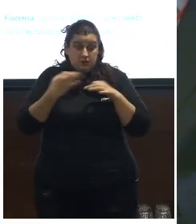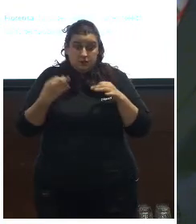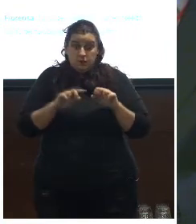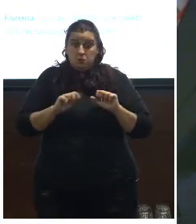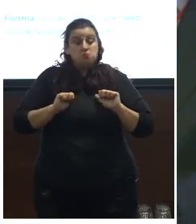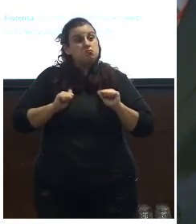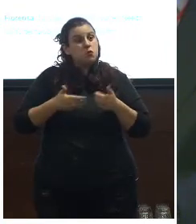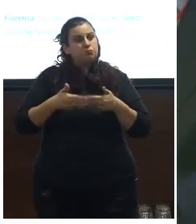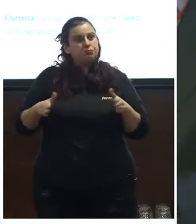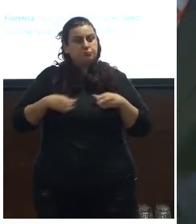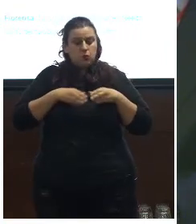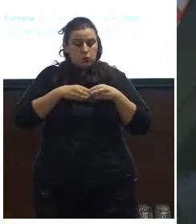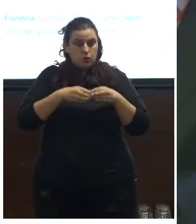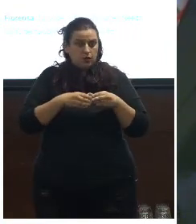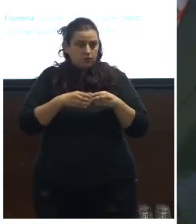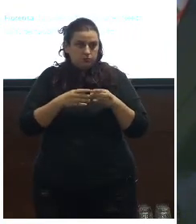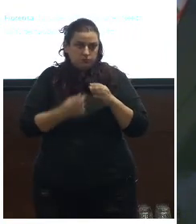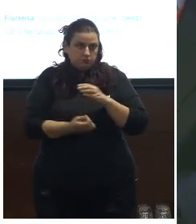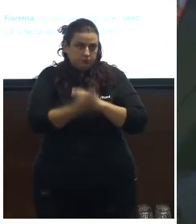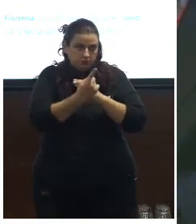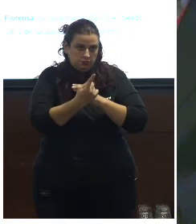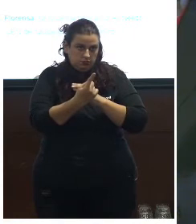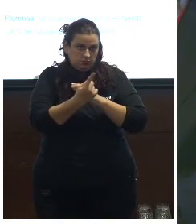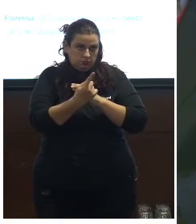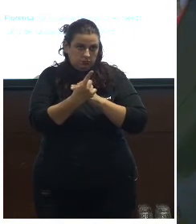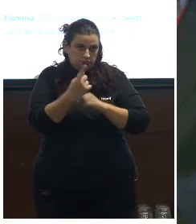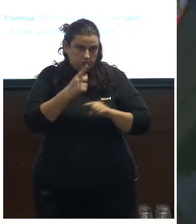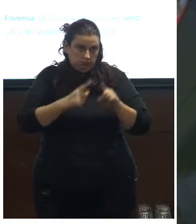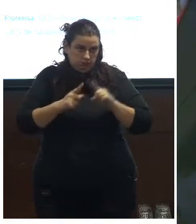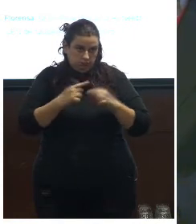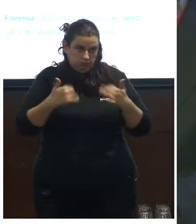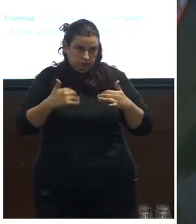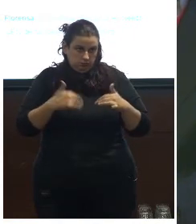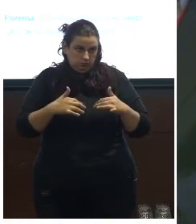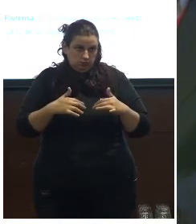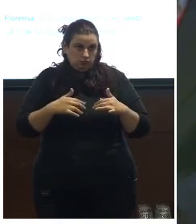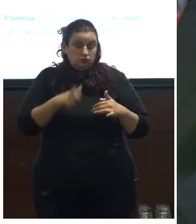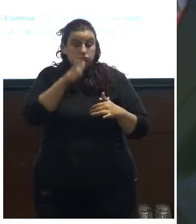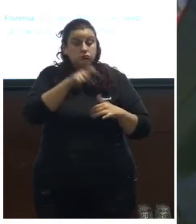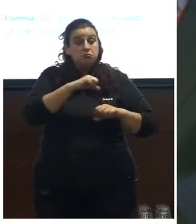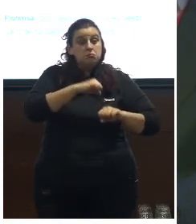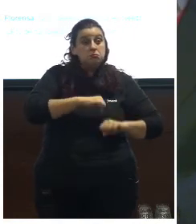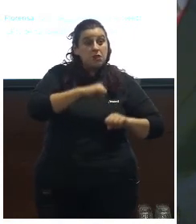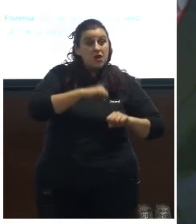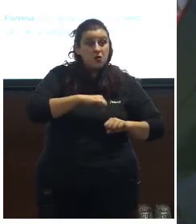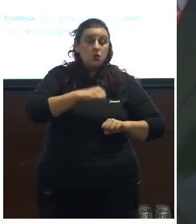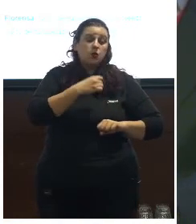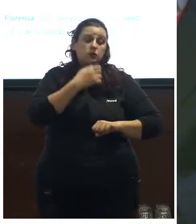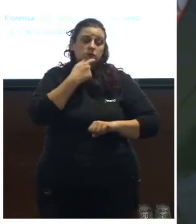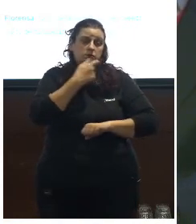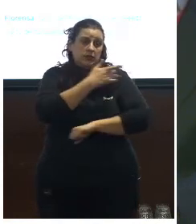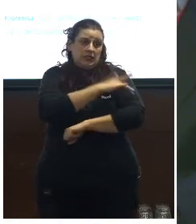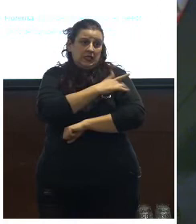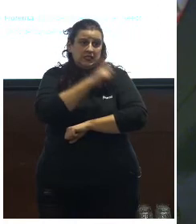tuvimos un accidente. Tuvimos el acceso al baño de una persona mayor, una señora inglesa de